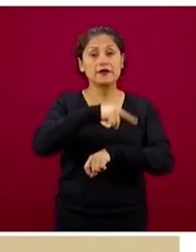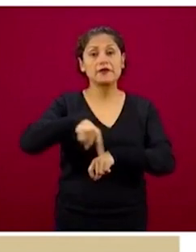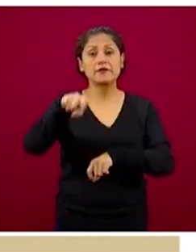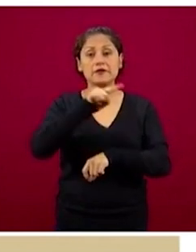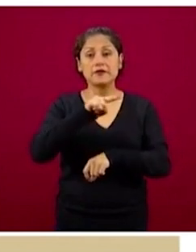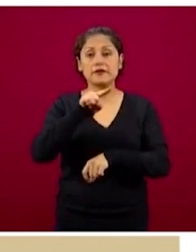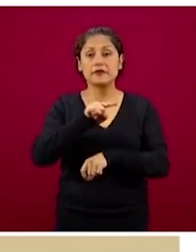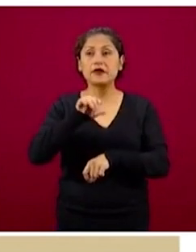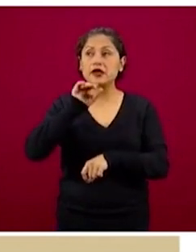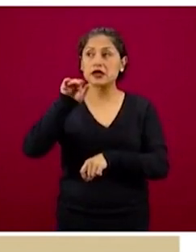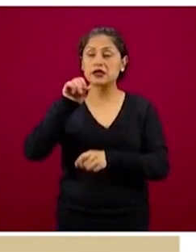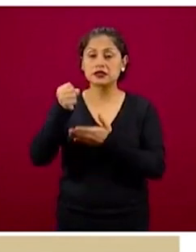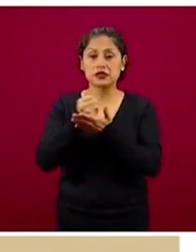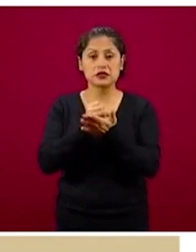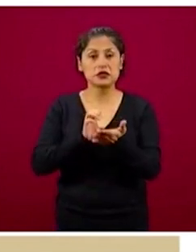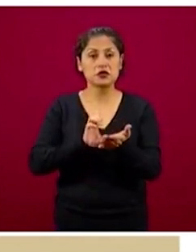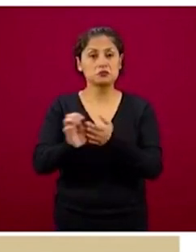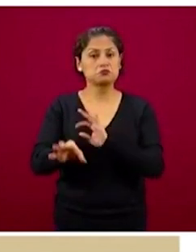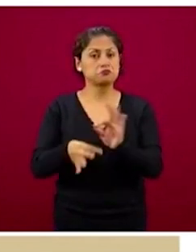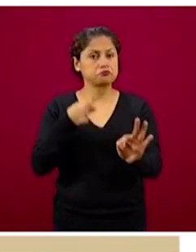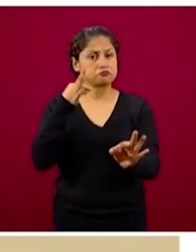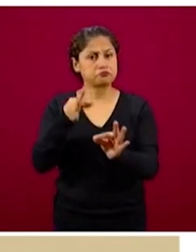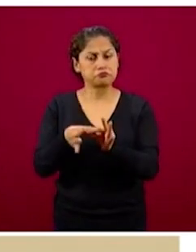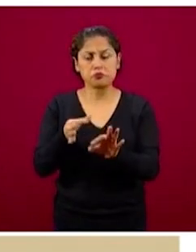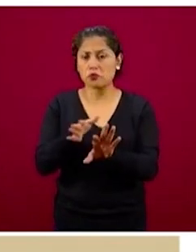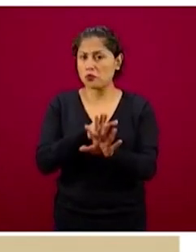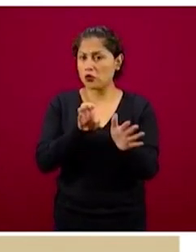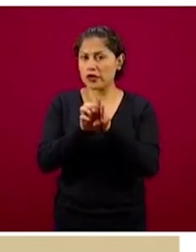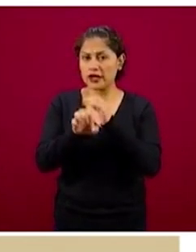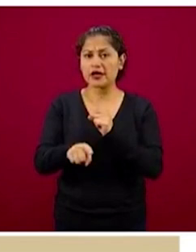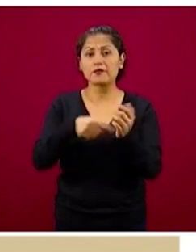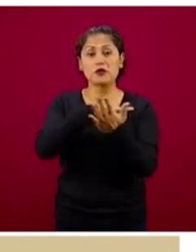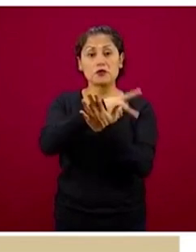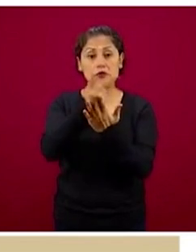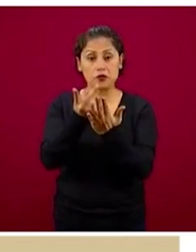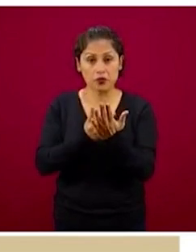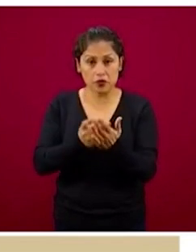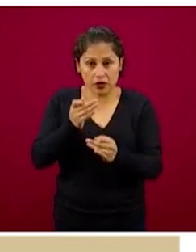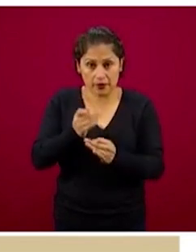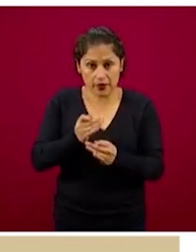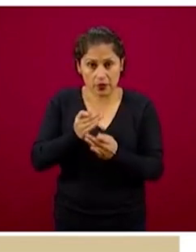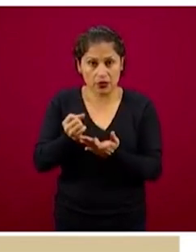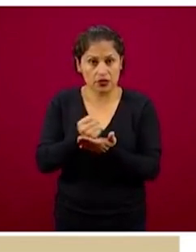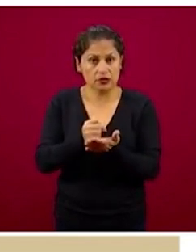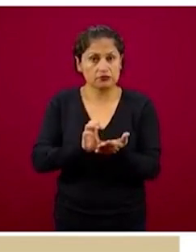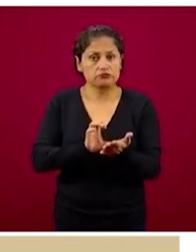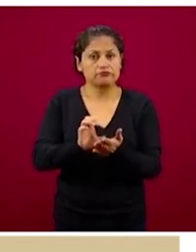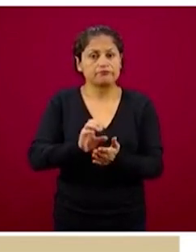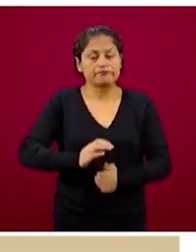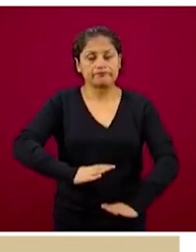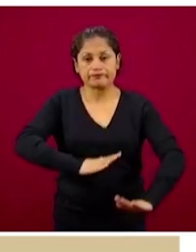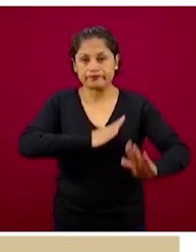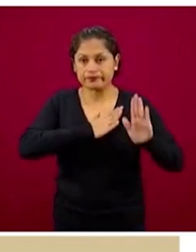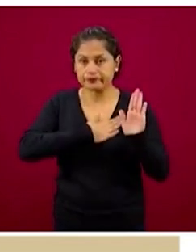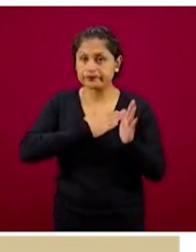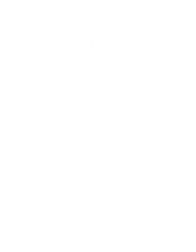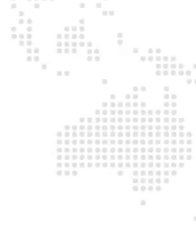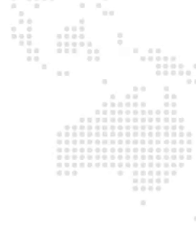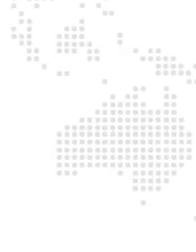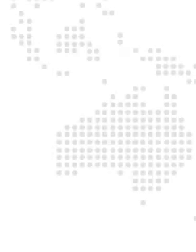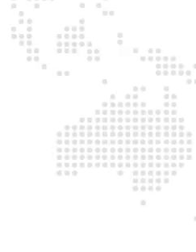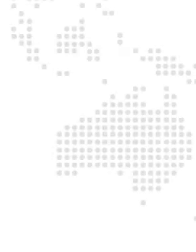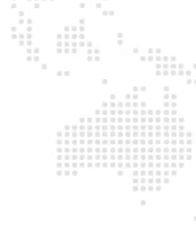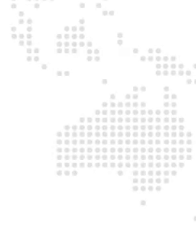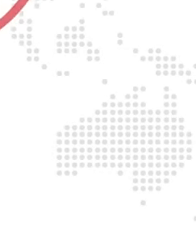a un crédito en condiciones favorables como lo es el programa de créditos a la palabra cuya tasa está en 6%